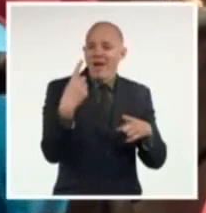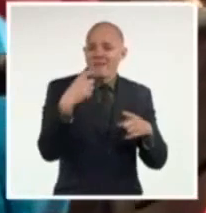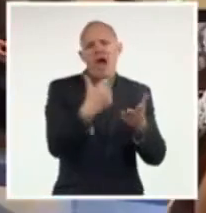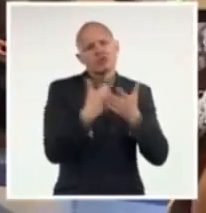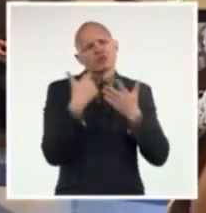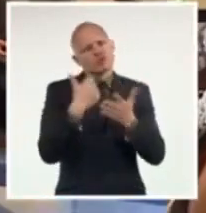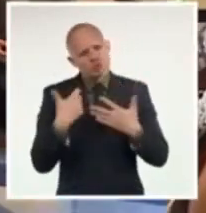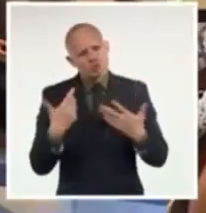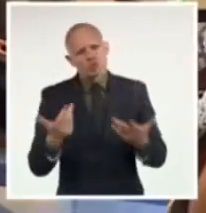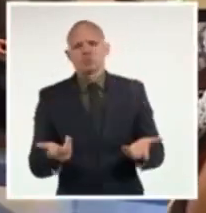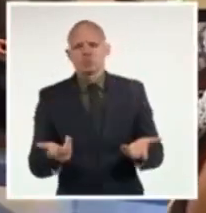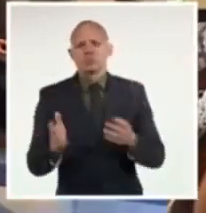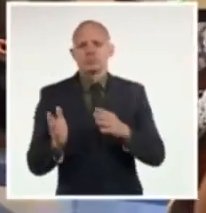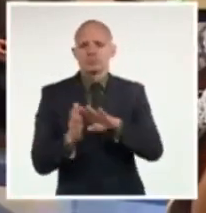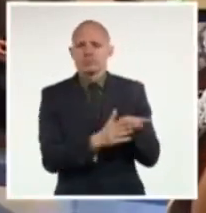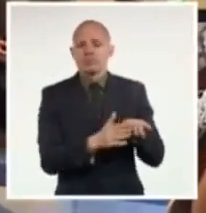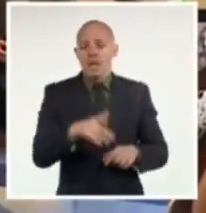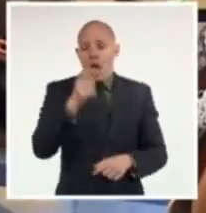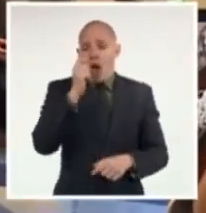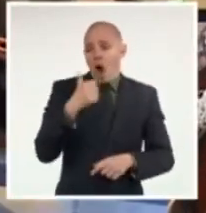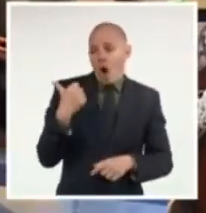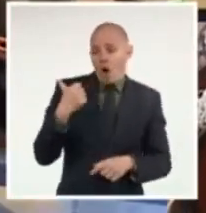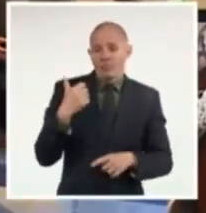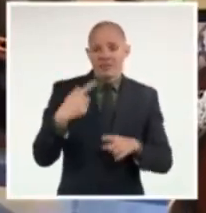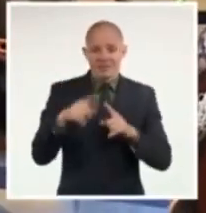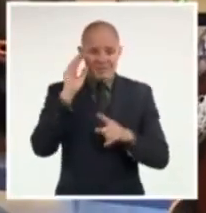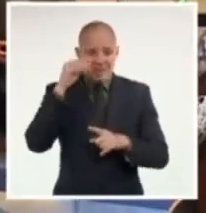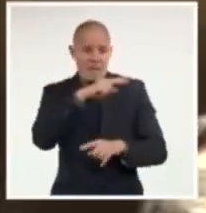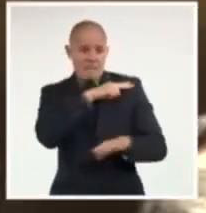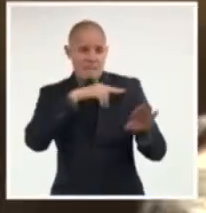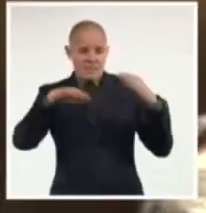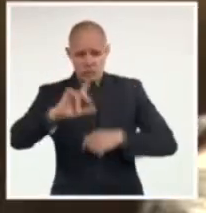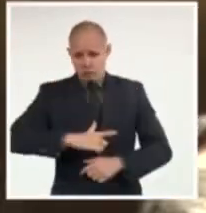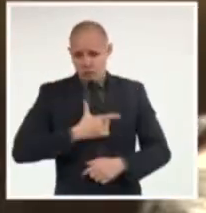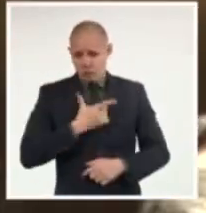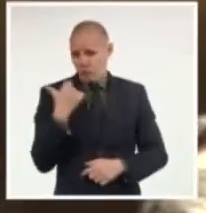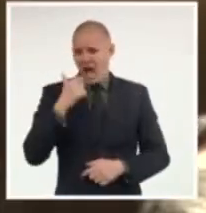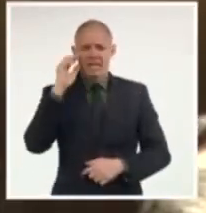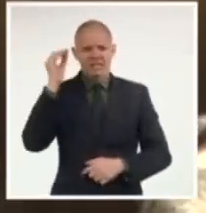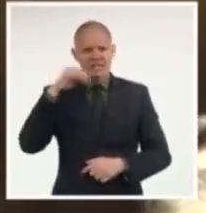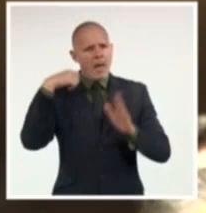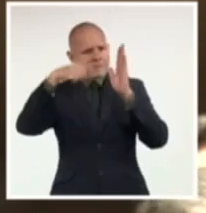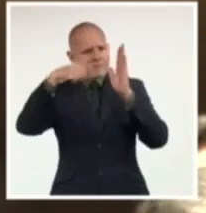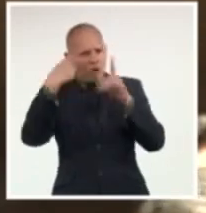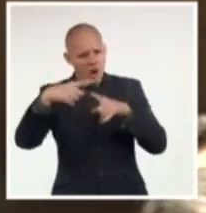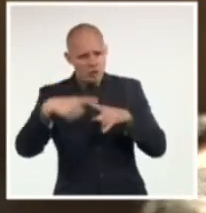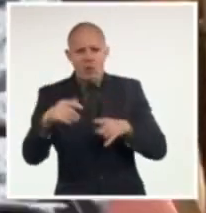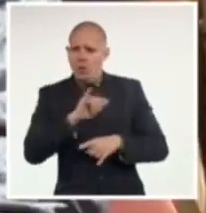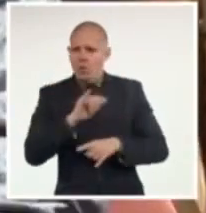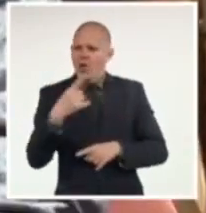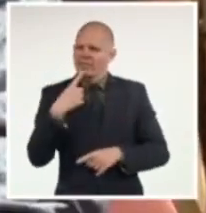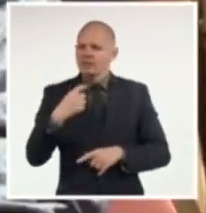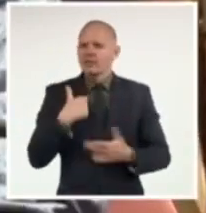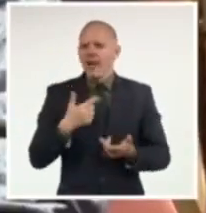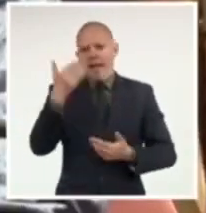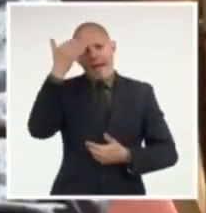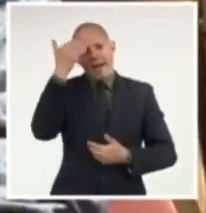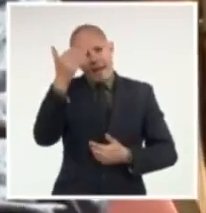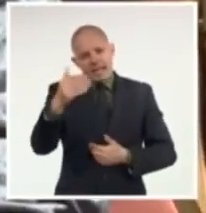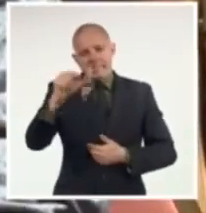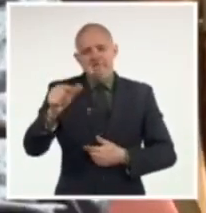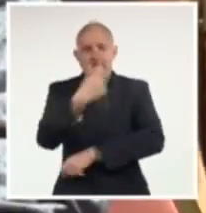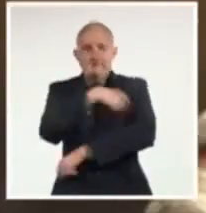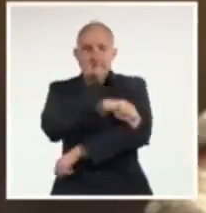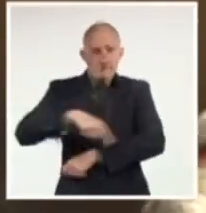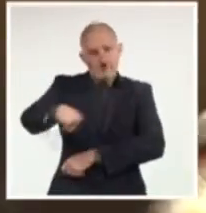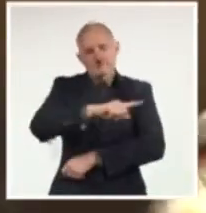muy bien. El cineasta, político y ministro de Cultura de Argentina, Tristan Bauer, agradeció también a los cubanos por haber defendido su